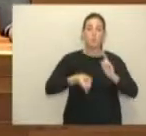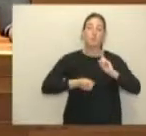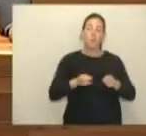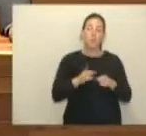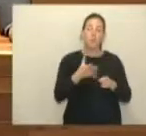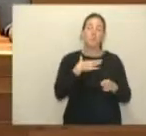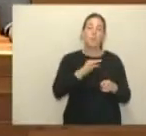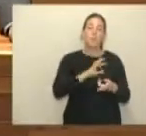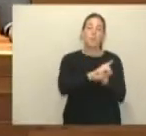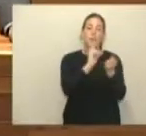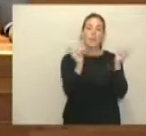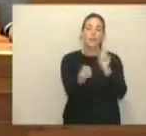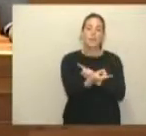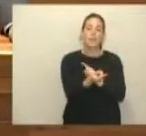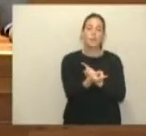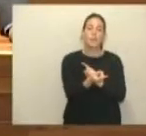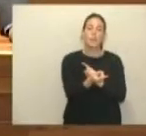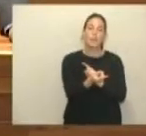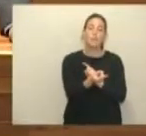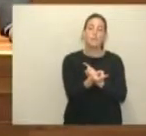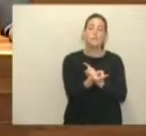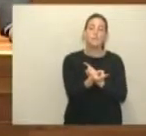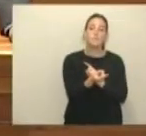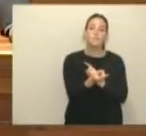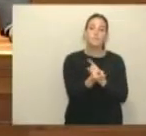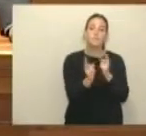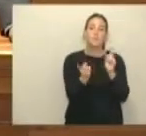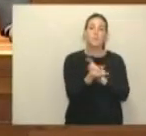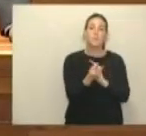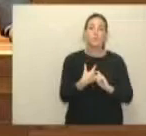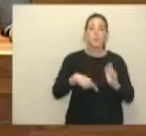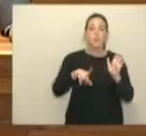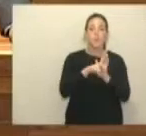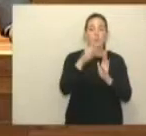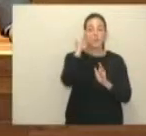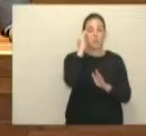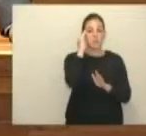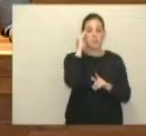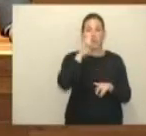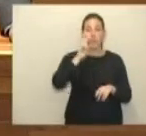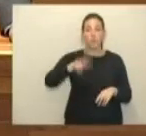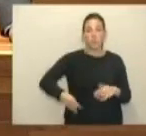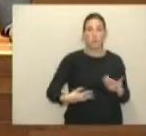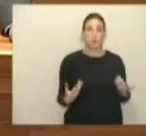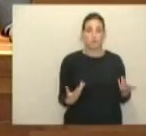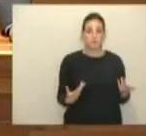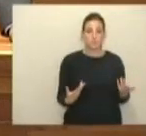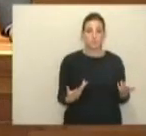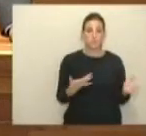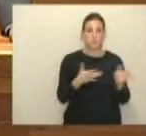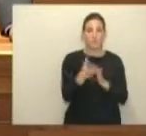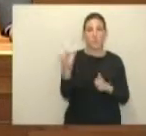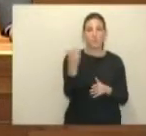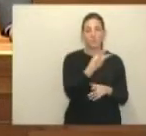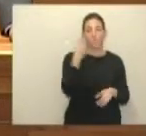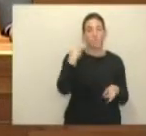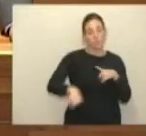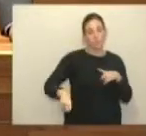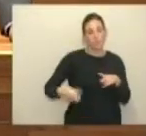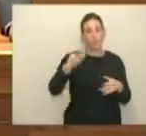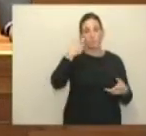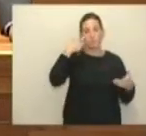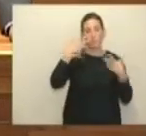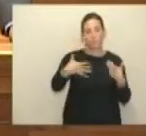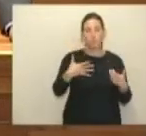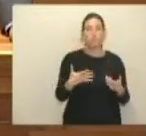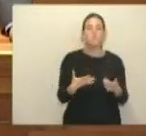caso, aquella legislación que uno considere. Es tan abismal la diferencia